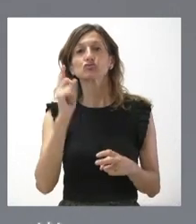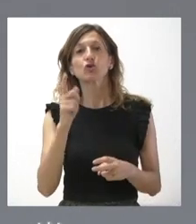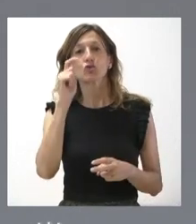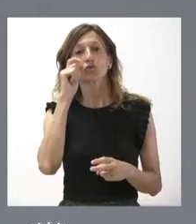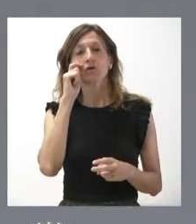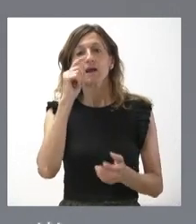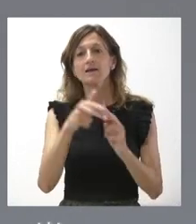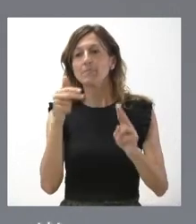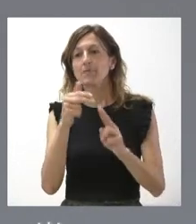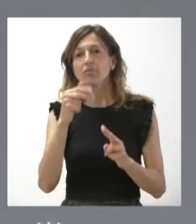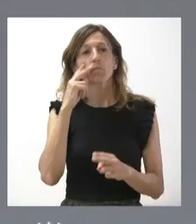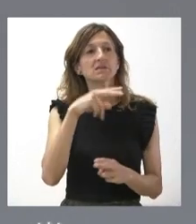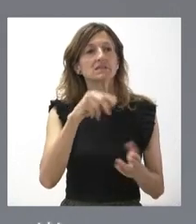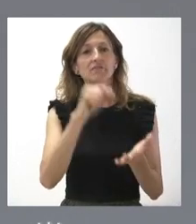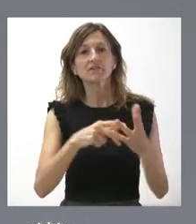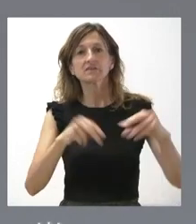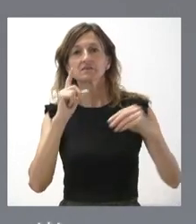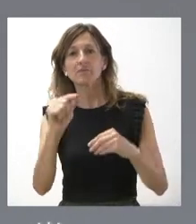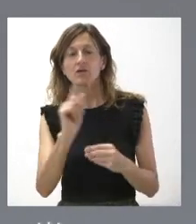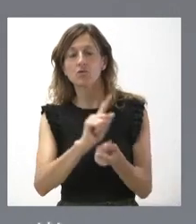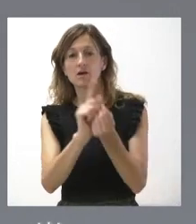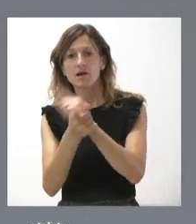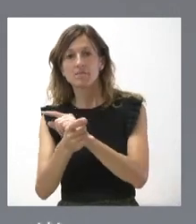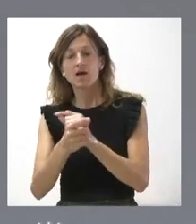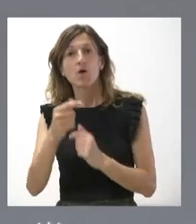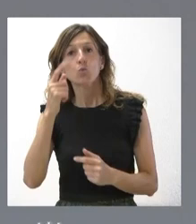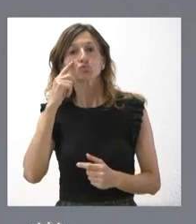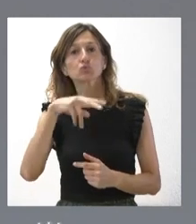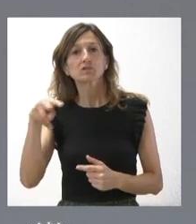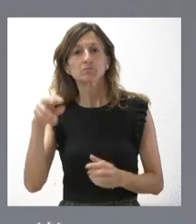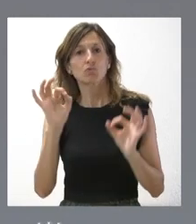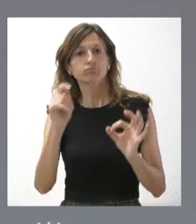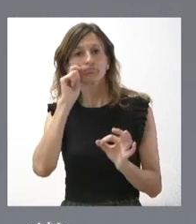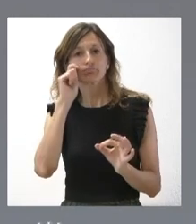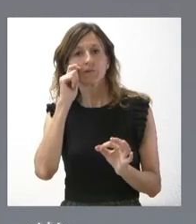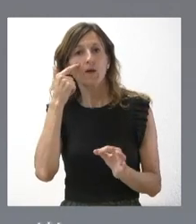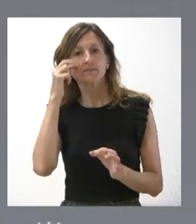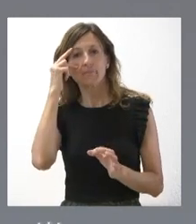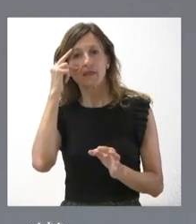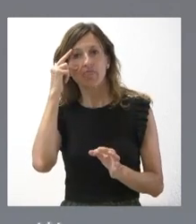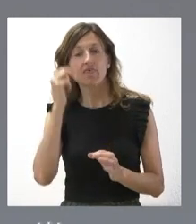fugaz para desarrollar un turismo de experiencias, acentuando mucho